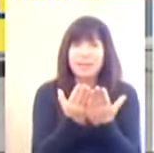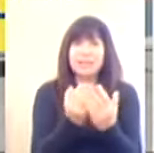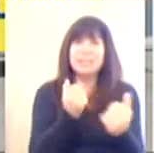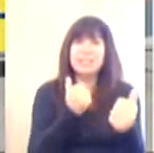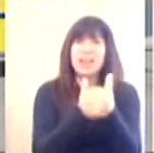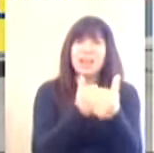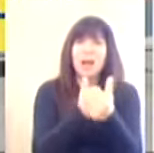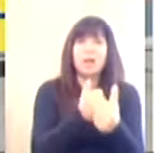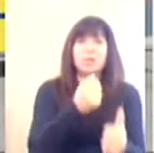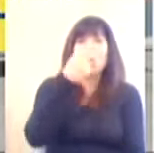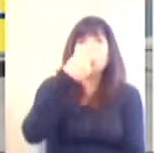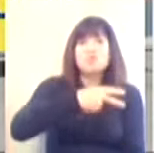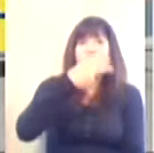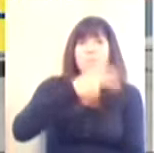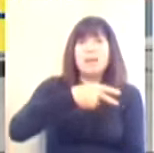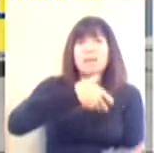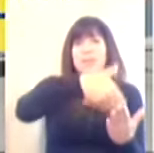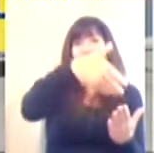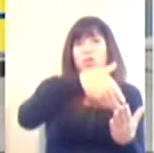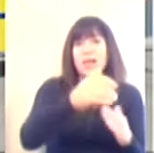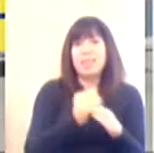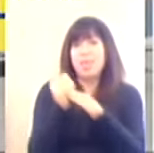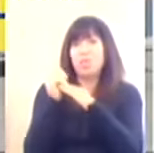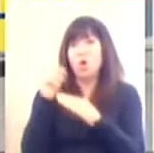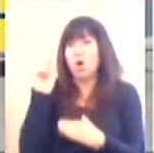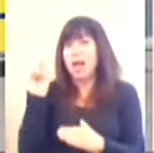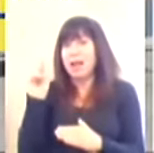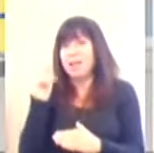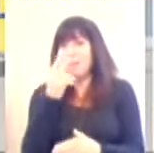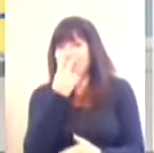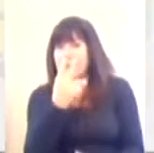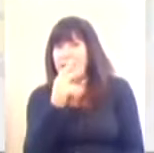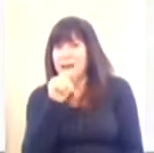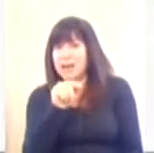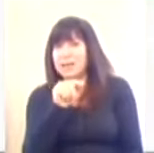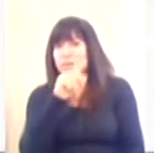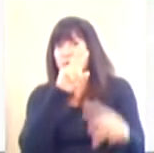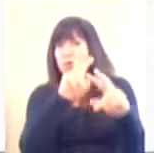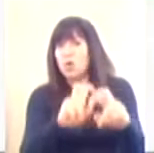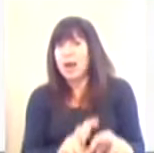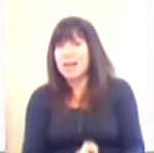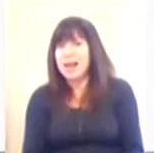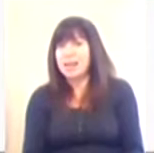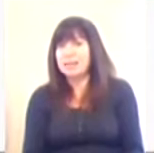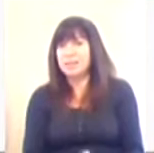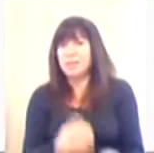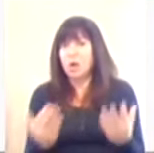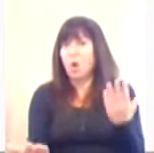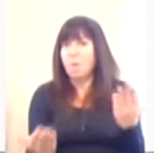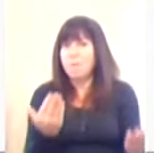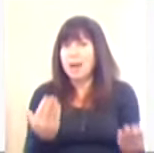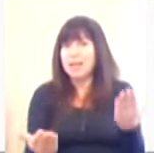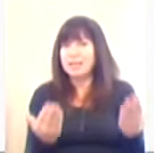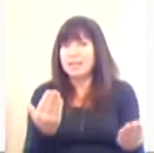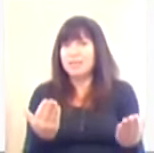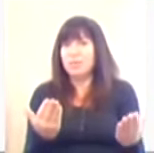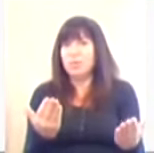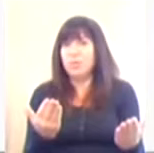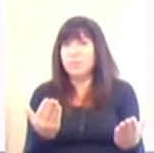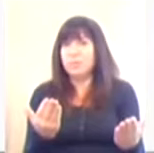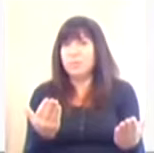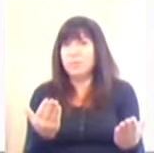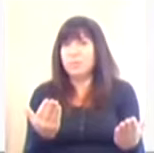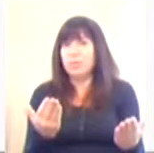a 2.000 millones de dólares. Y si uno mira eso en un análisis comparativo, es que